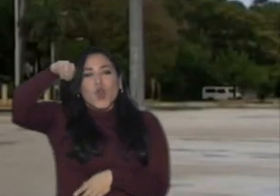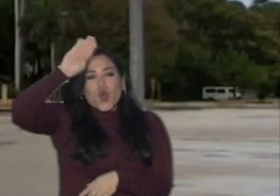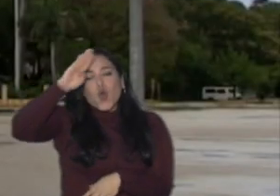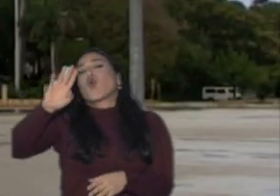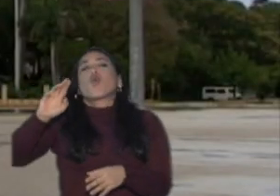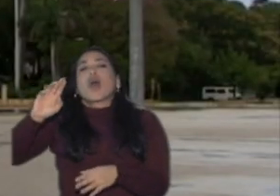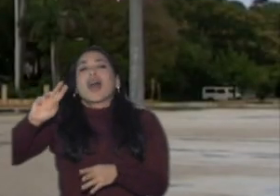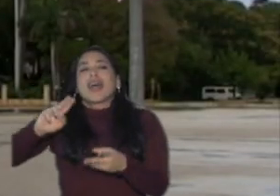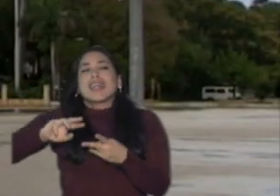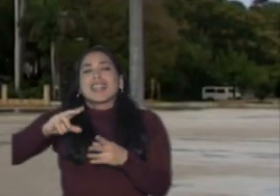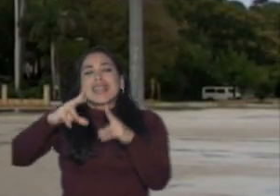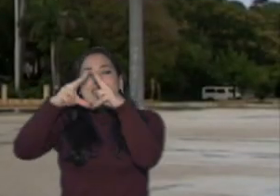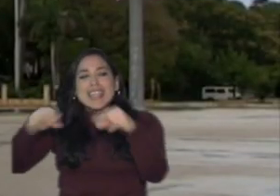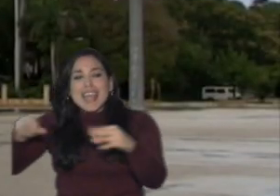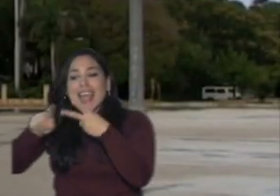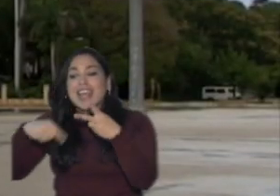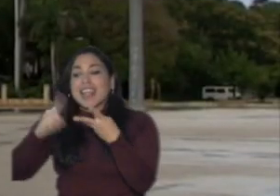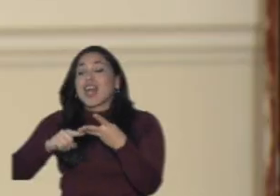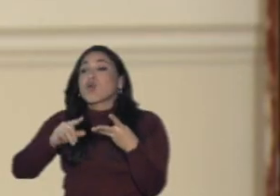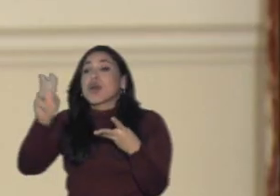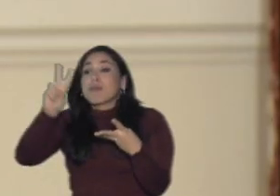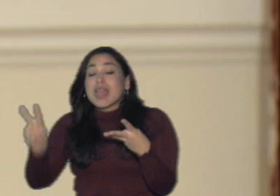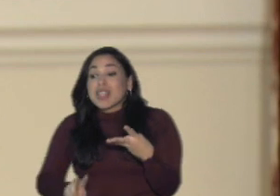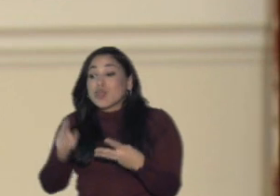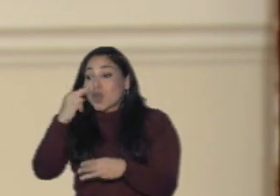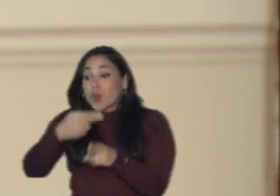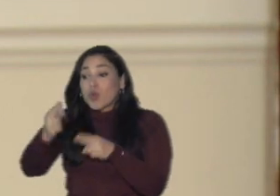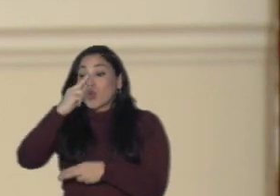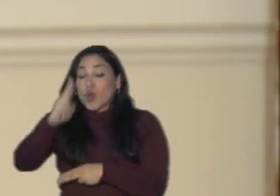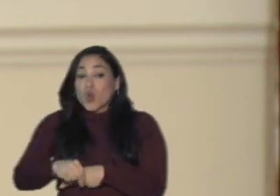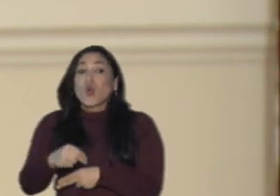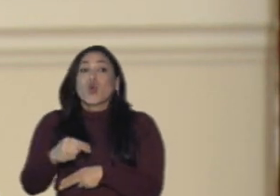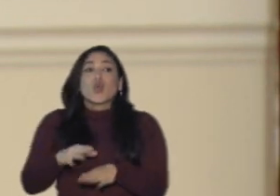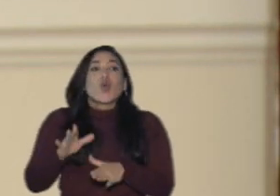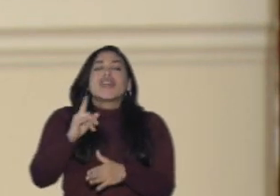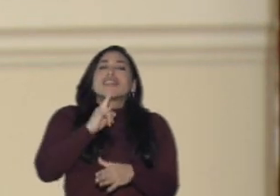Nicaragua y Venezuela a la Cumbre de las Américas de junio que se celebrará en Los